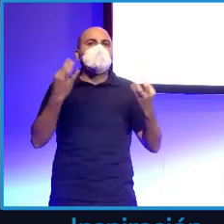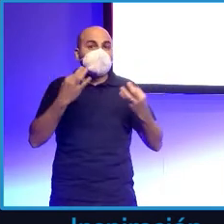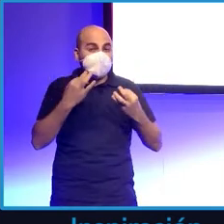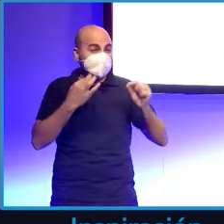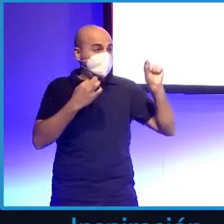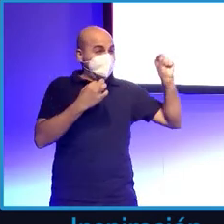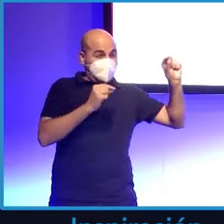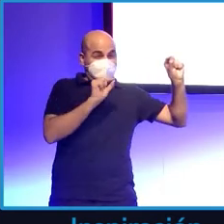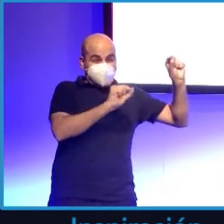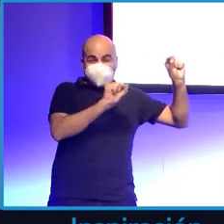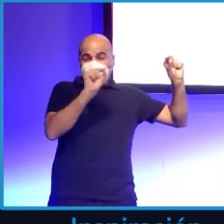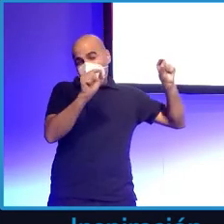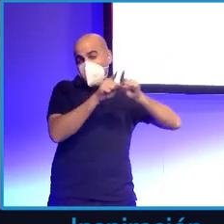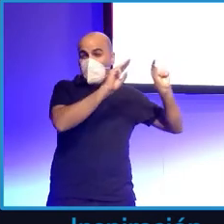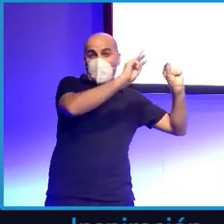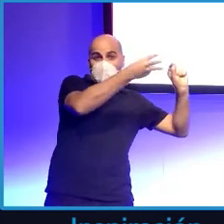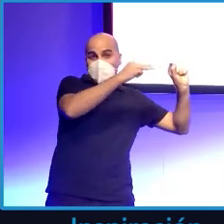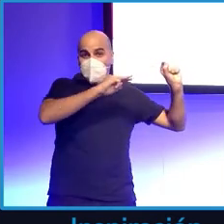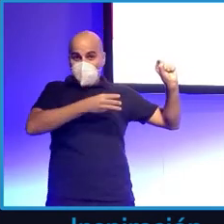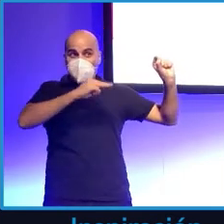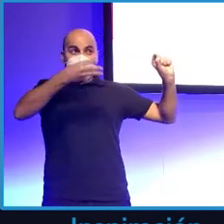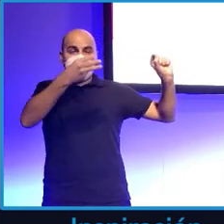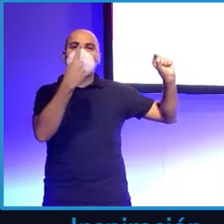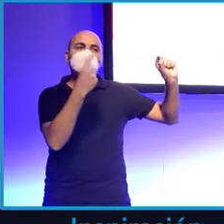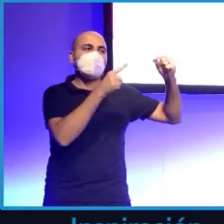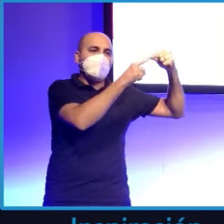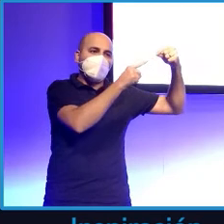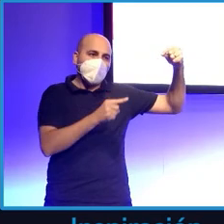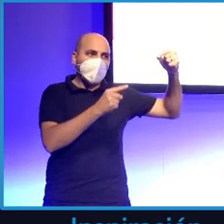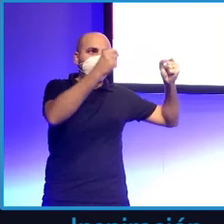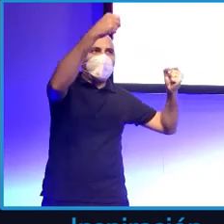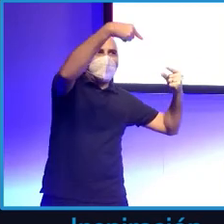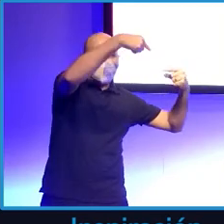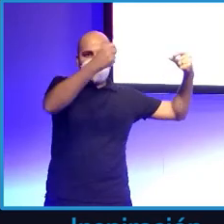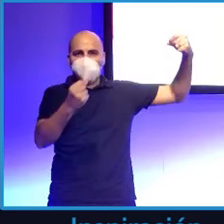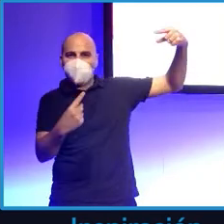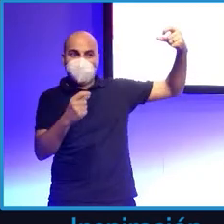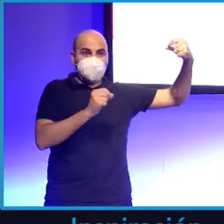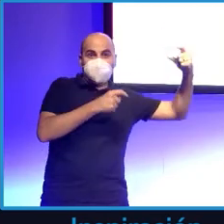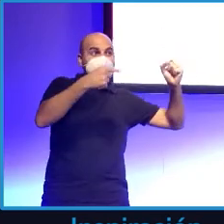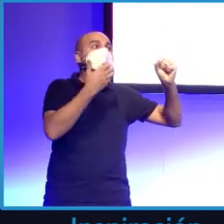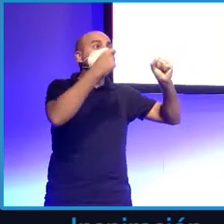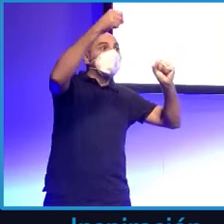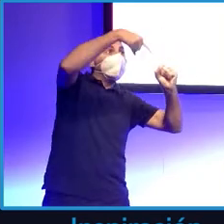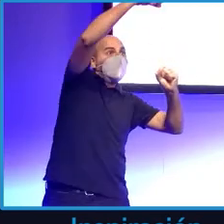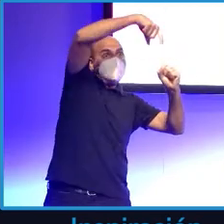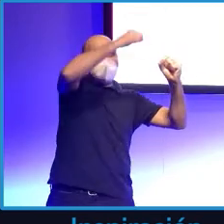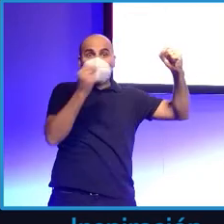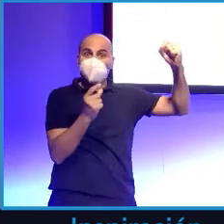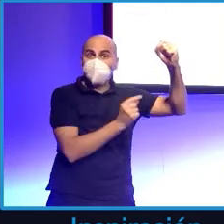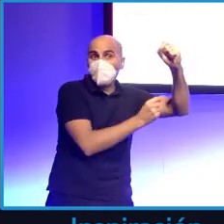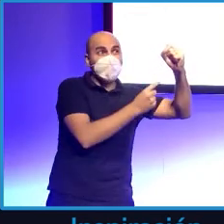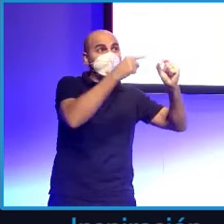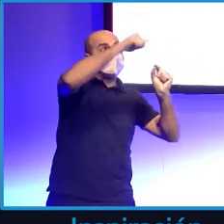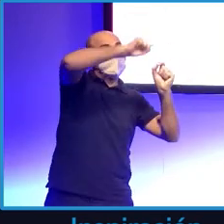para posicionarte era a más aristas es decir a más enlaces tenías más caminos ahí para poder llegar a esta web para llegar a esta